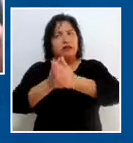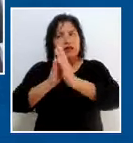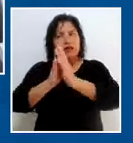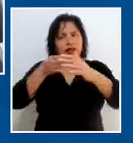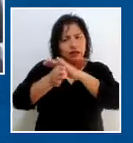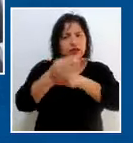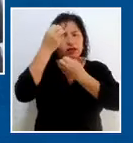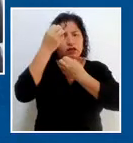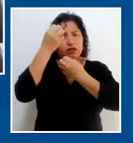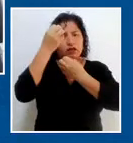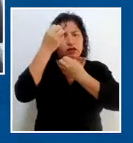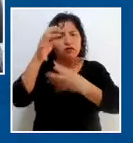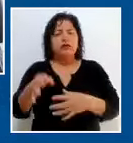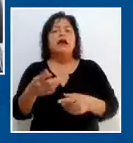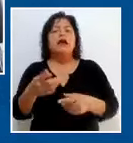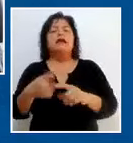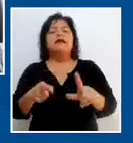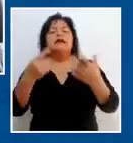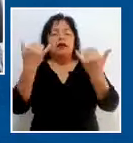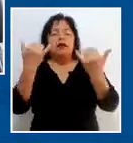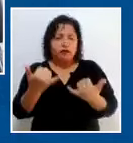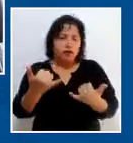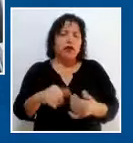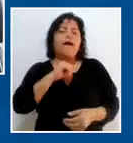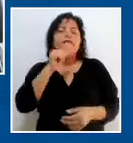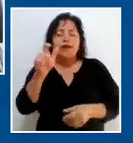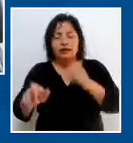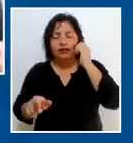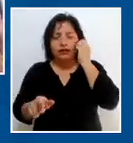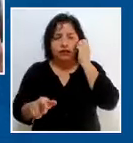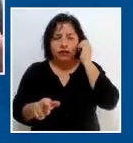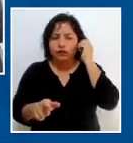Entonces, todavía existe de parte de la ciudadanía, ¿no?